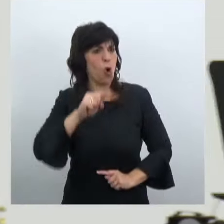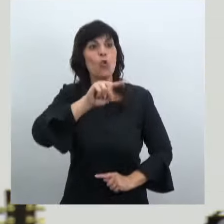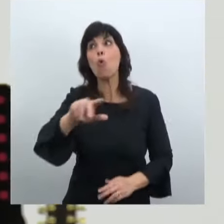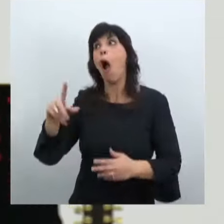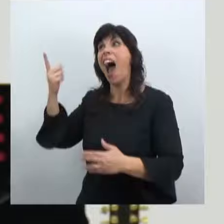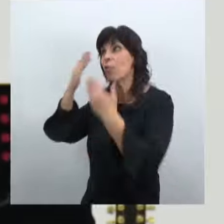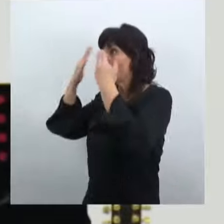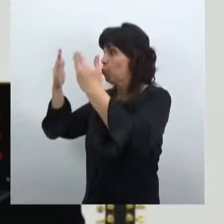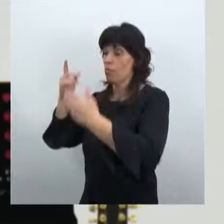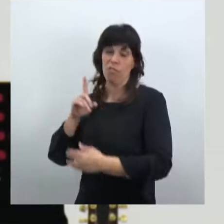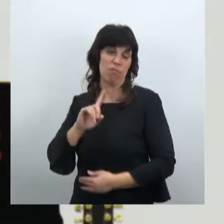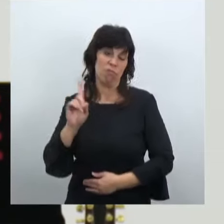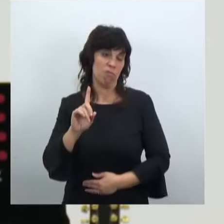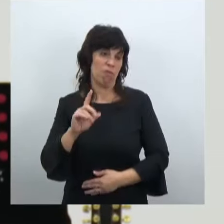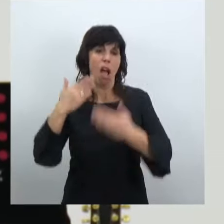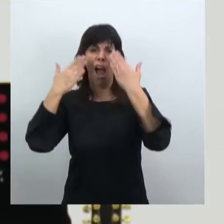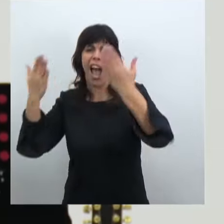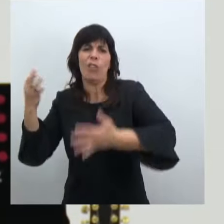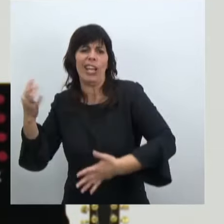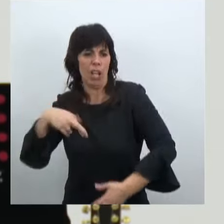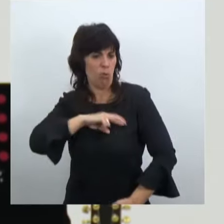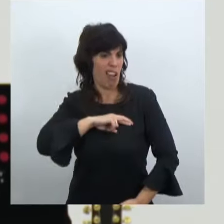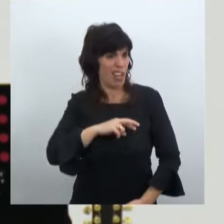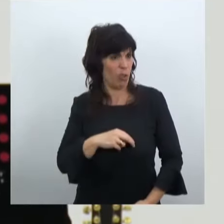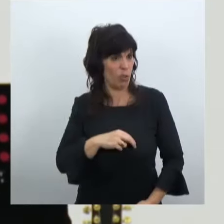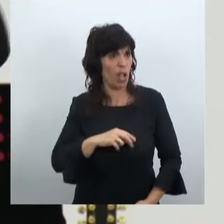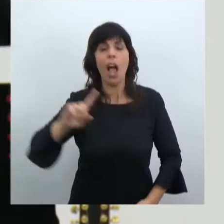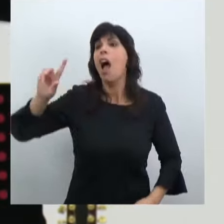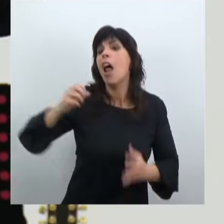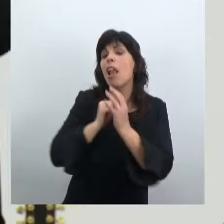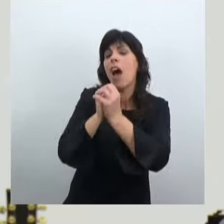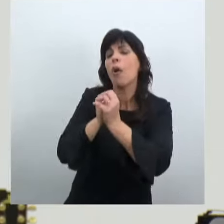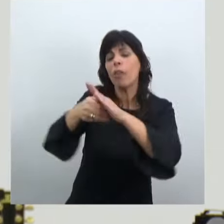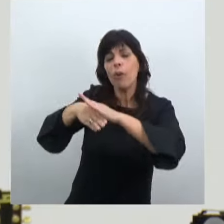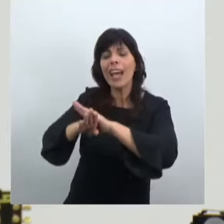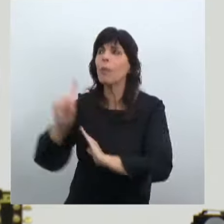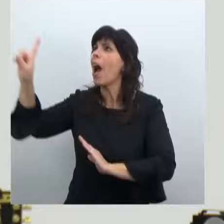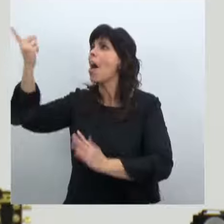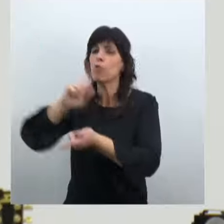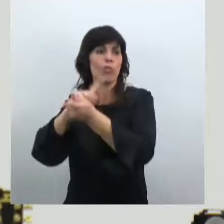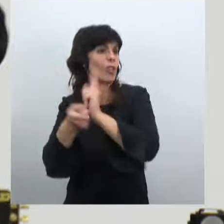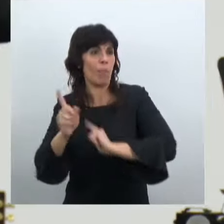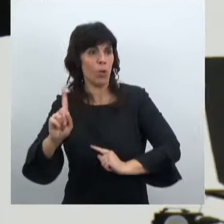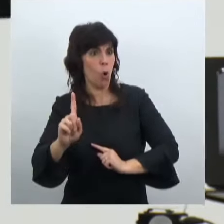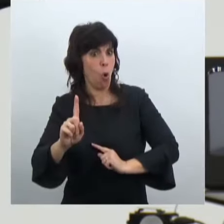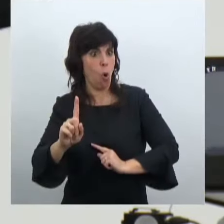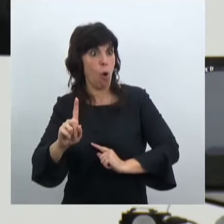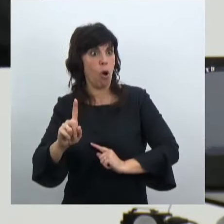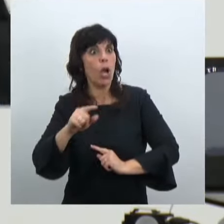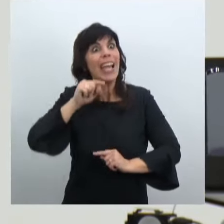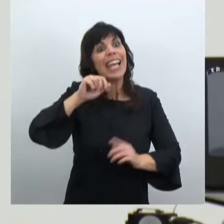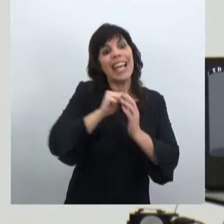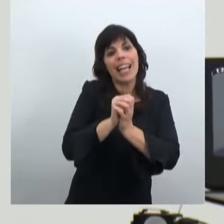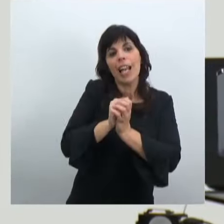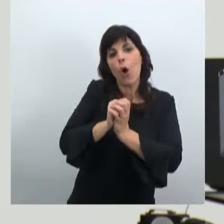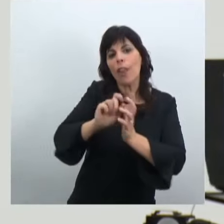religión. Oración nunca cambió a Dios, pero sí al que ora. El único que es cambiado en